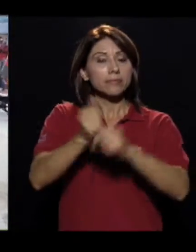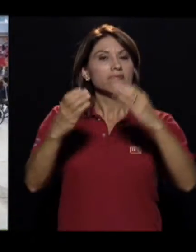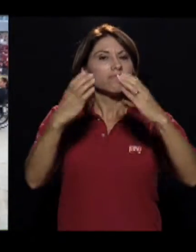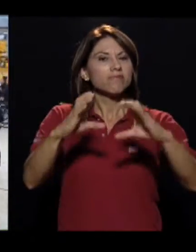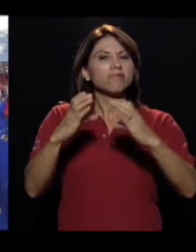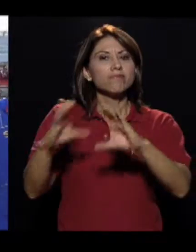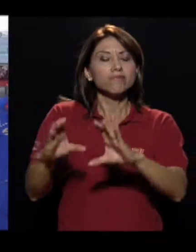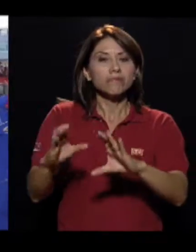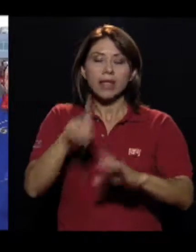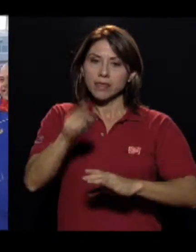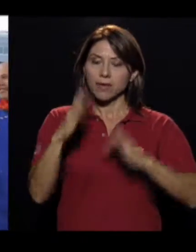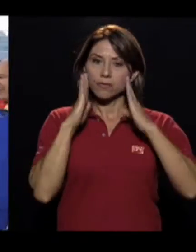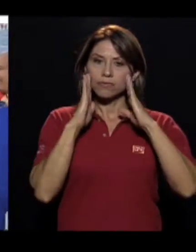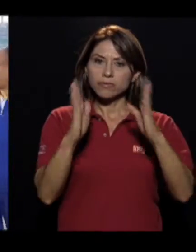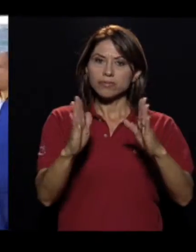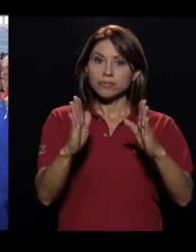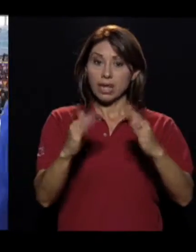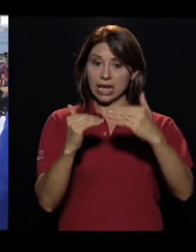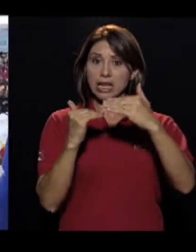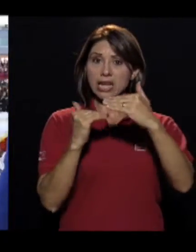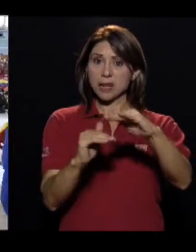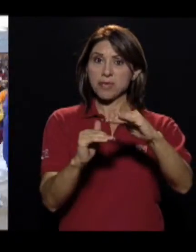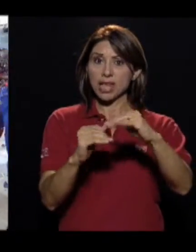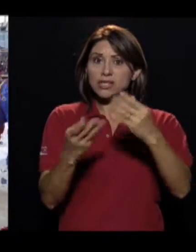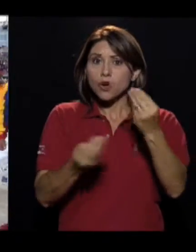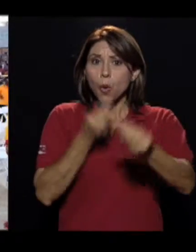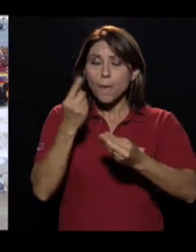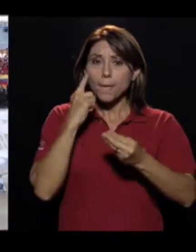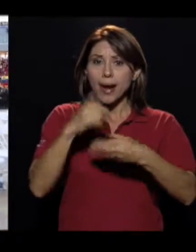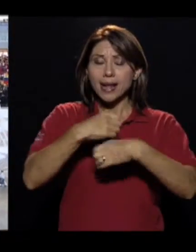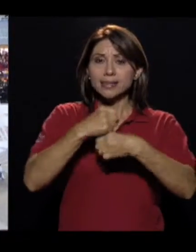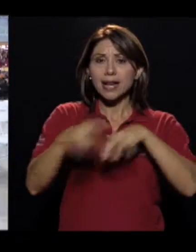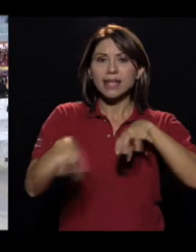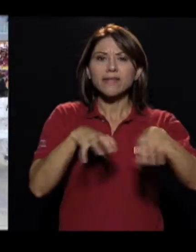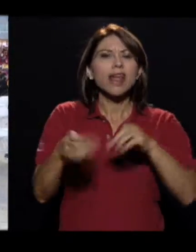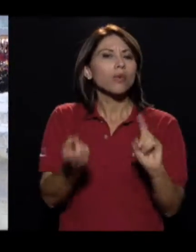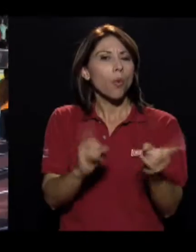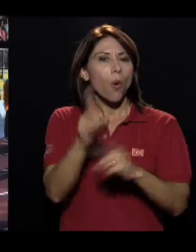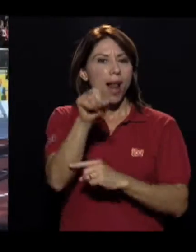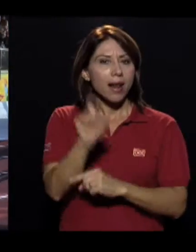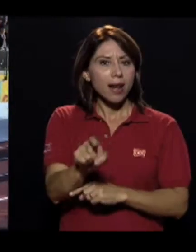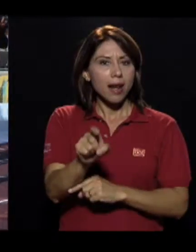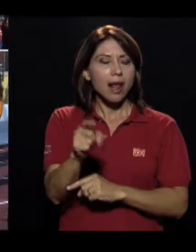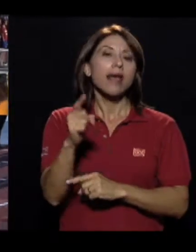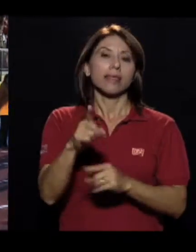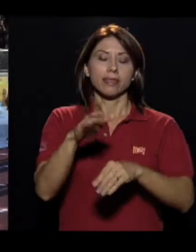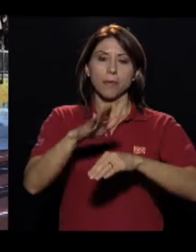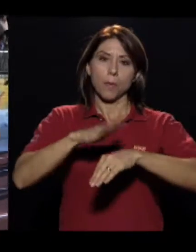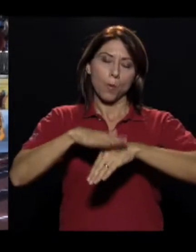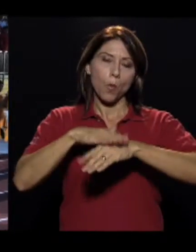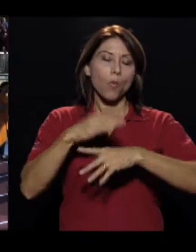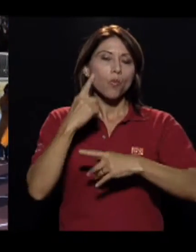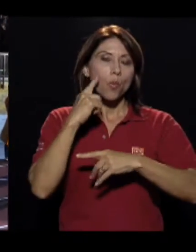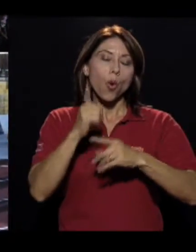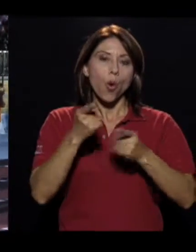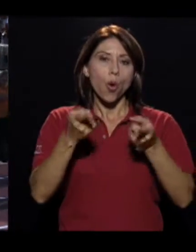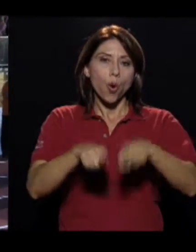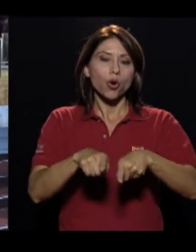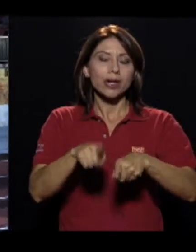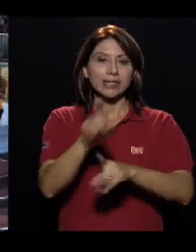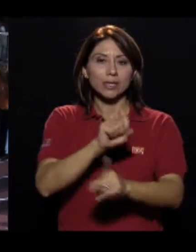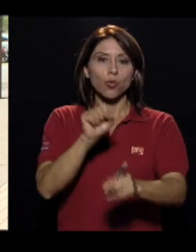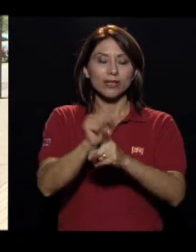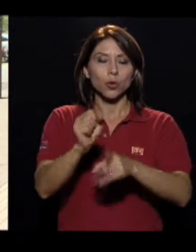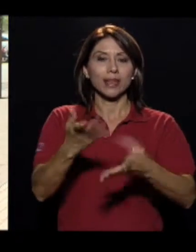categoría, se toma en cuenta cuál es el grado de limitación para ejecutar esta actividad generado por la condición de discapacidad de la persona.